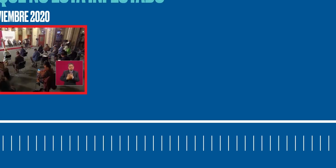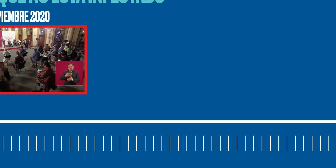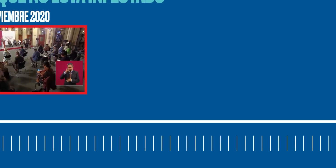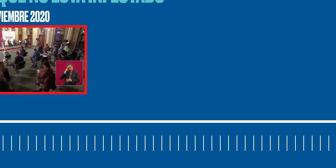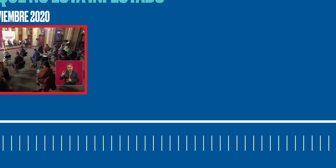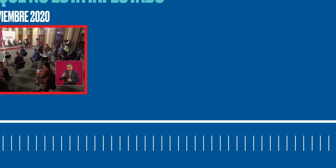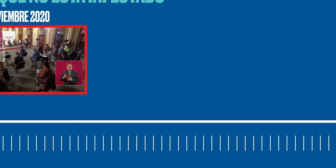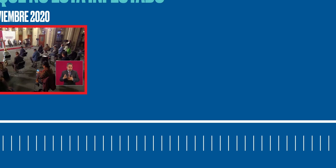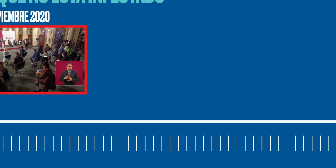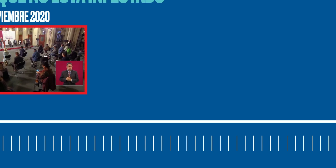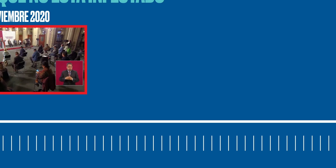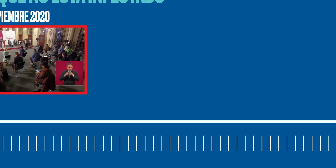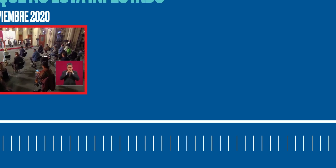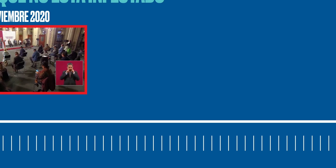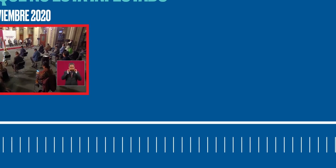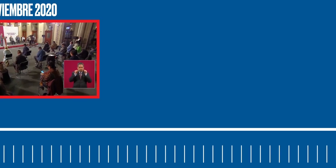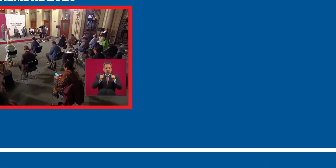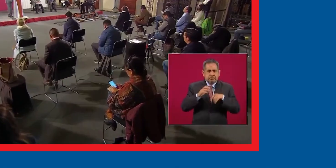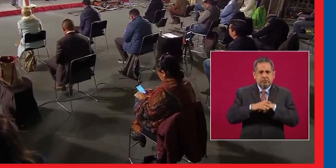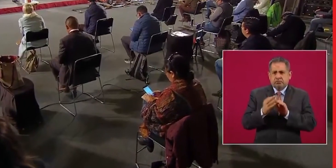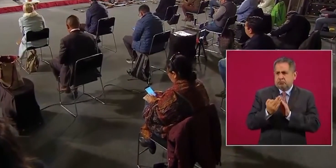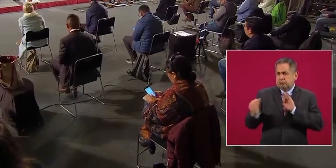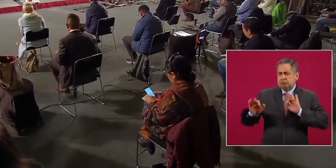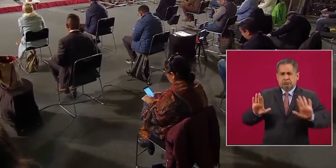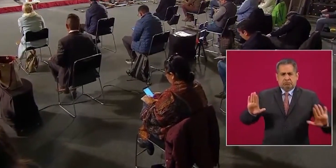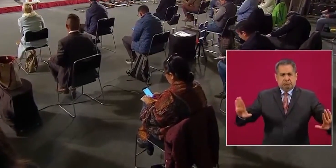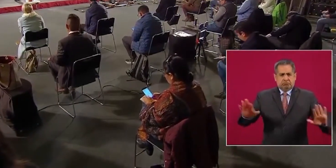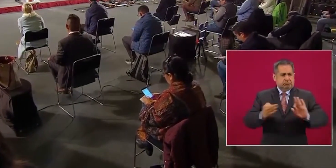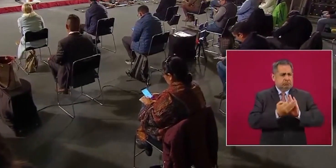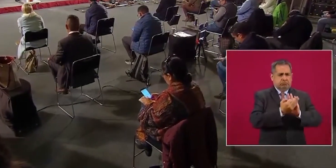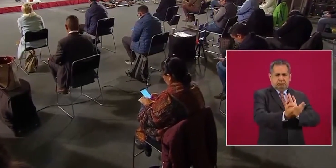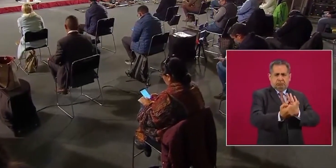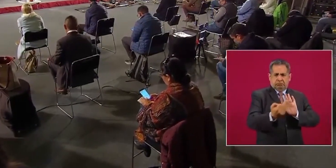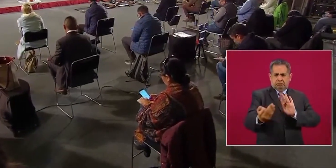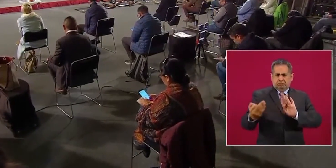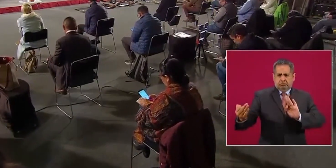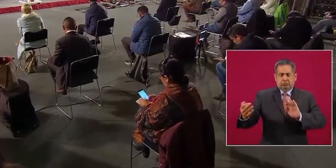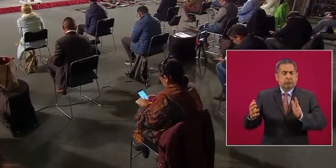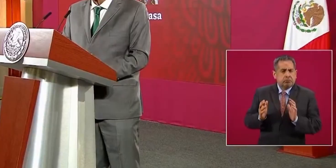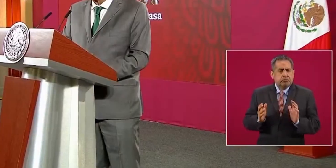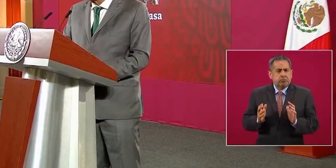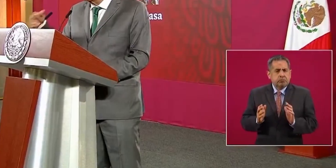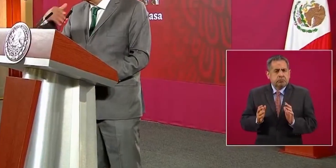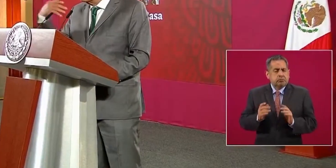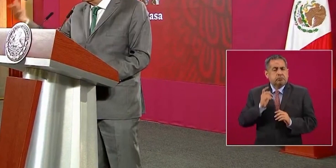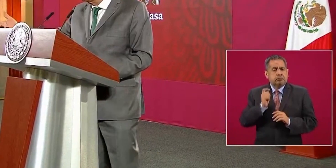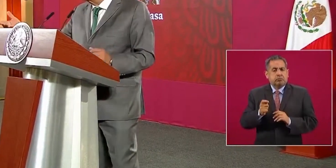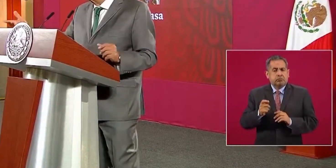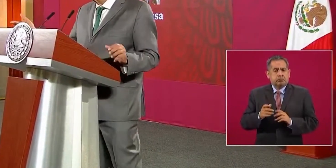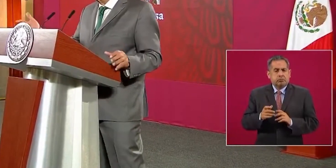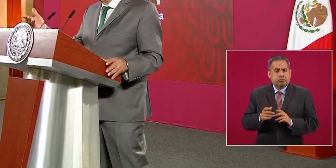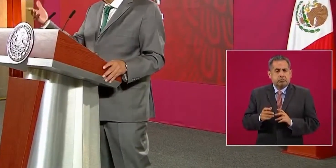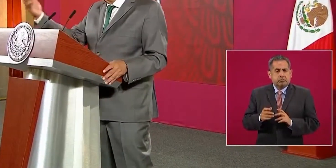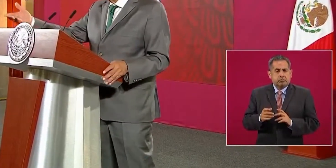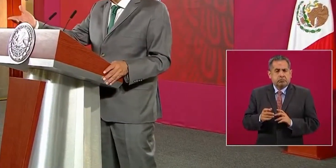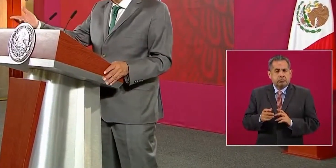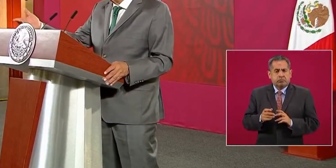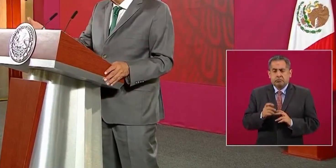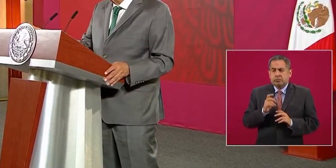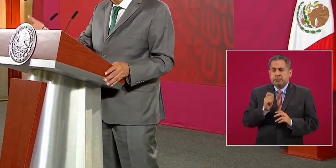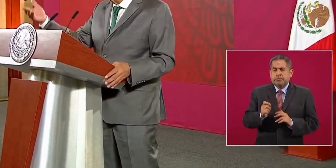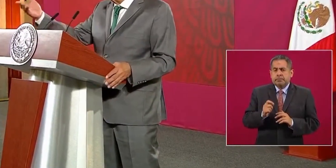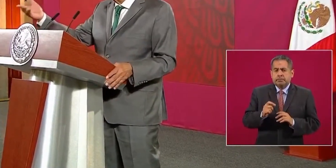No me pongo porque guardo la distancia y porque el doctor me dice de que no